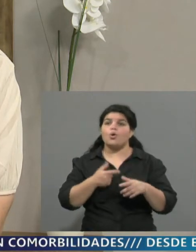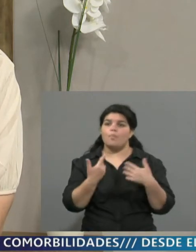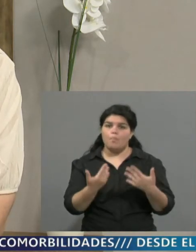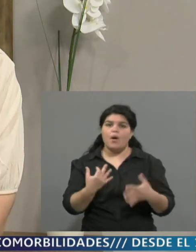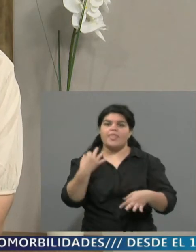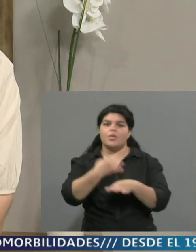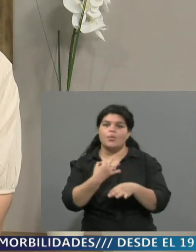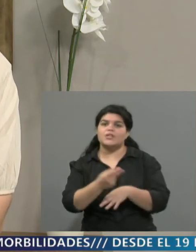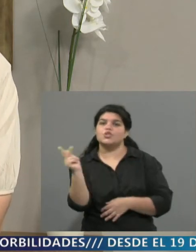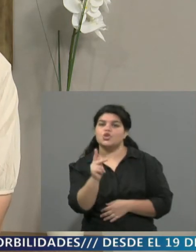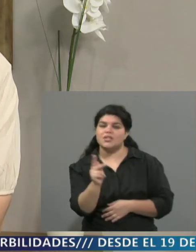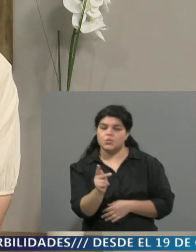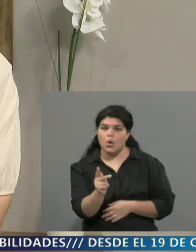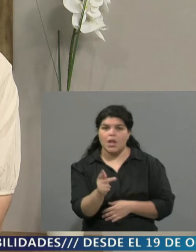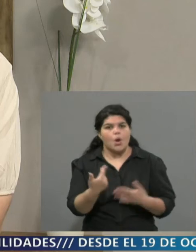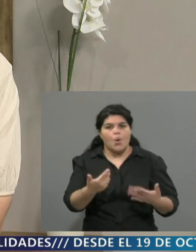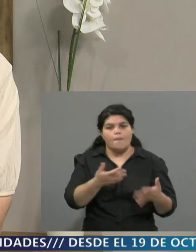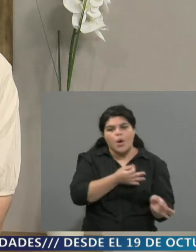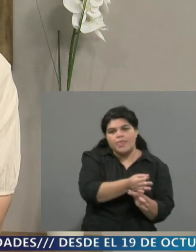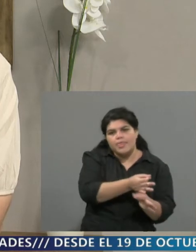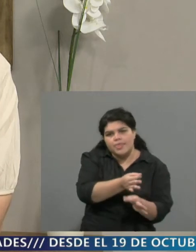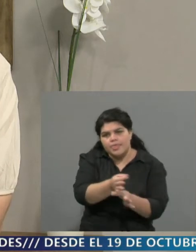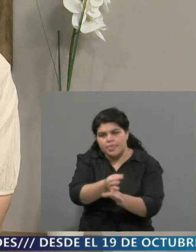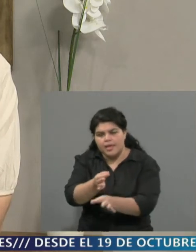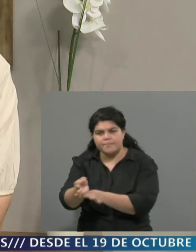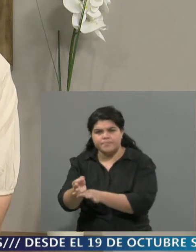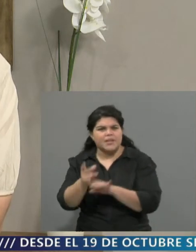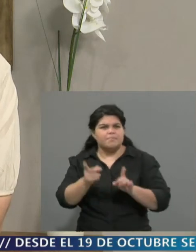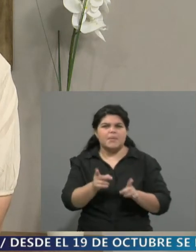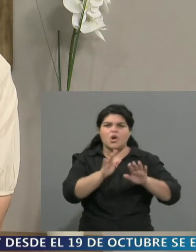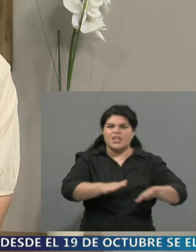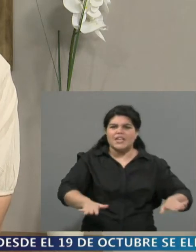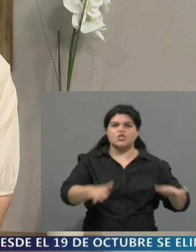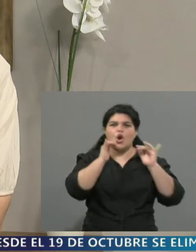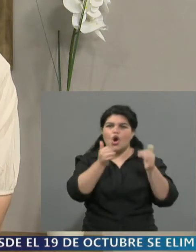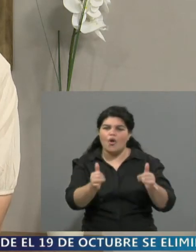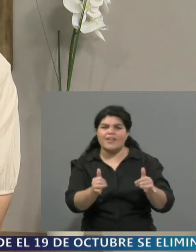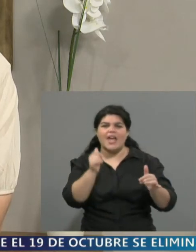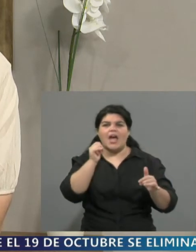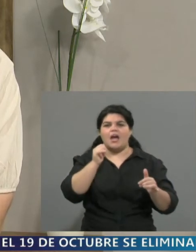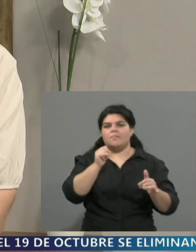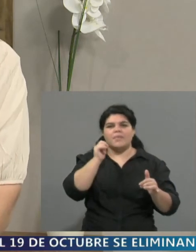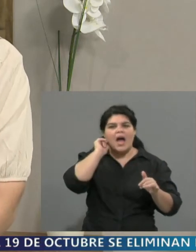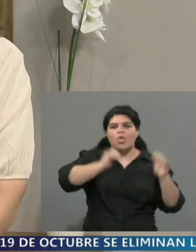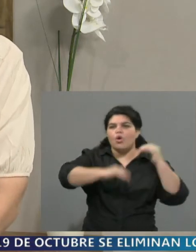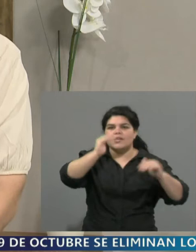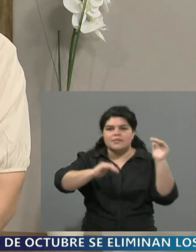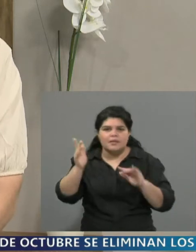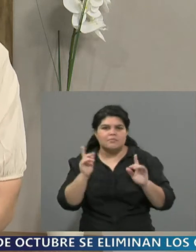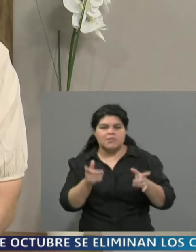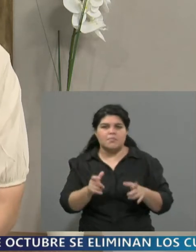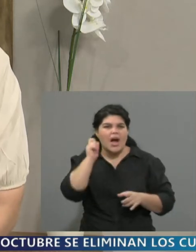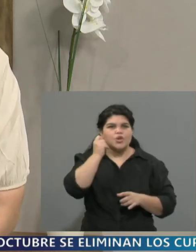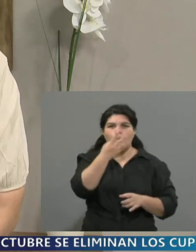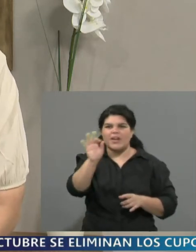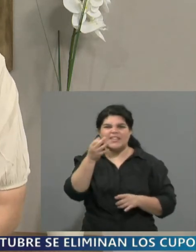de hecho, niños, niñas y adolescentes no son como las personas que ya tenemos 30, más de 30, 40, 50, 60,